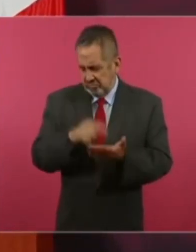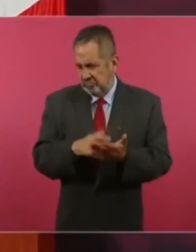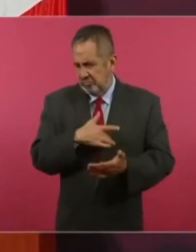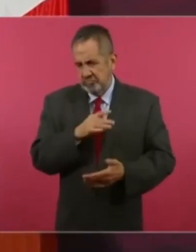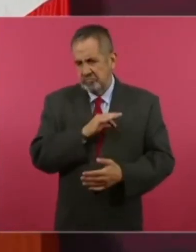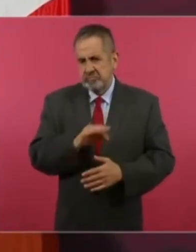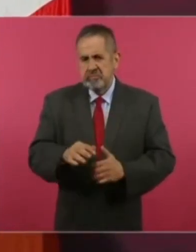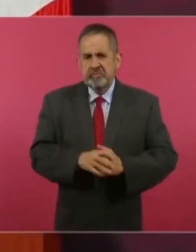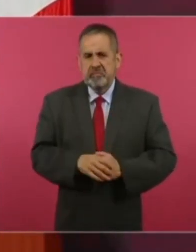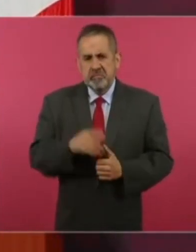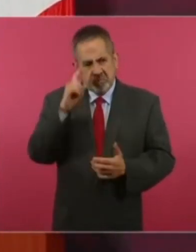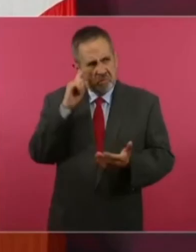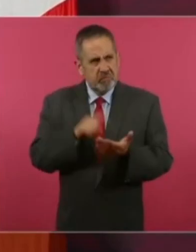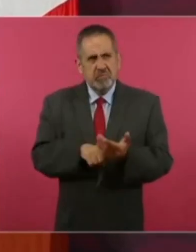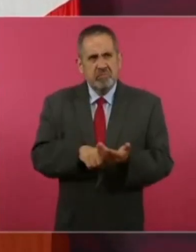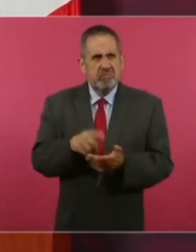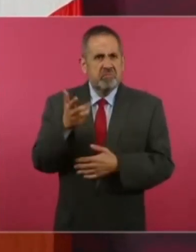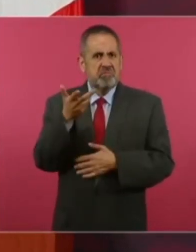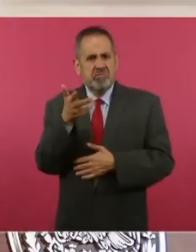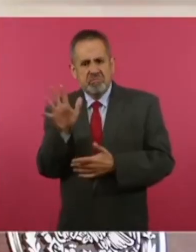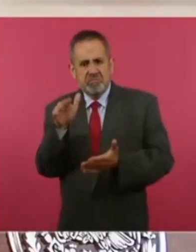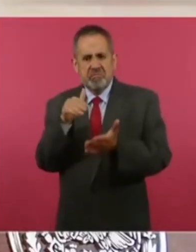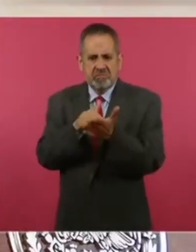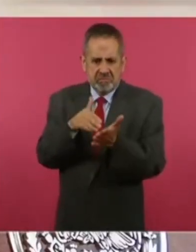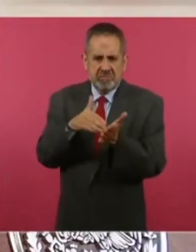Pues como 10,000 millones.